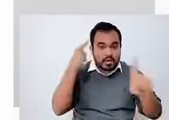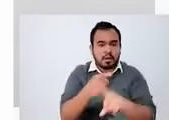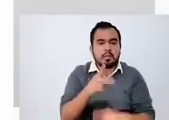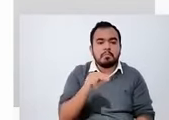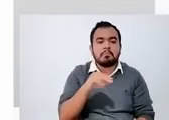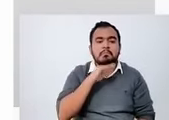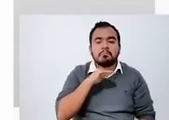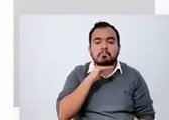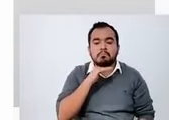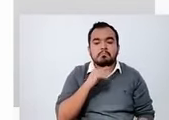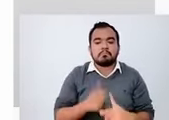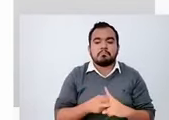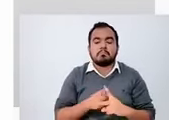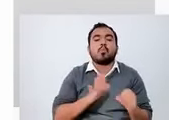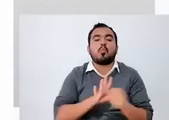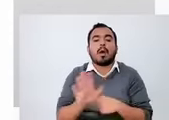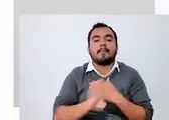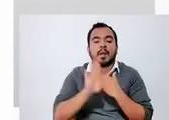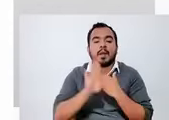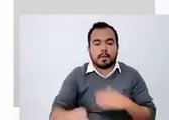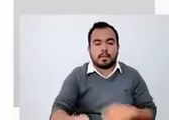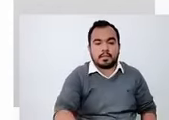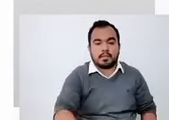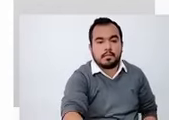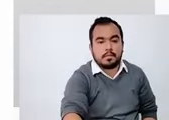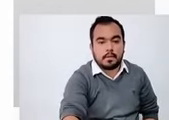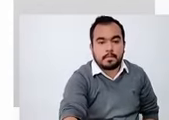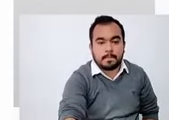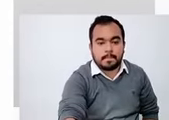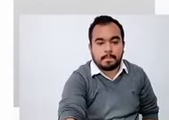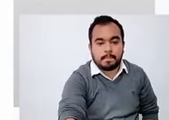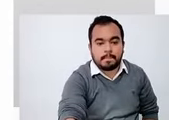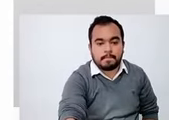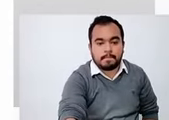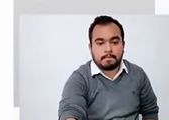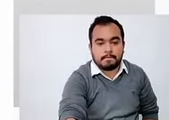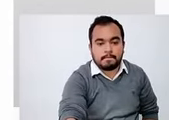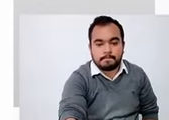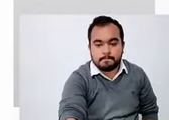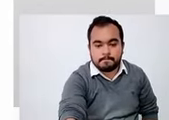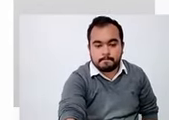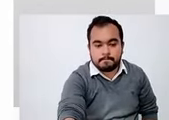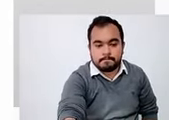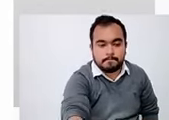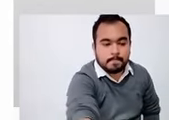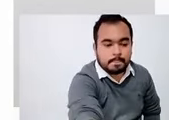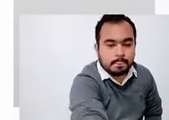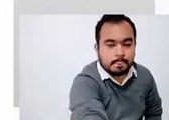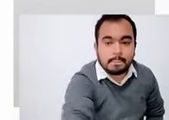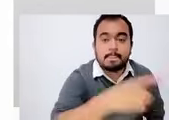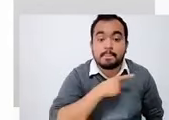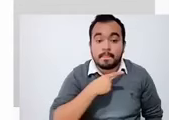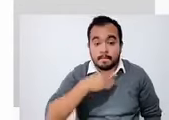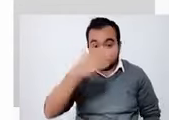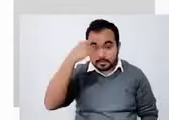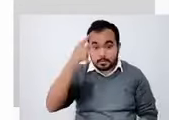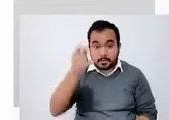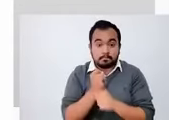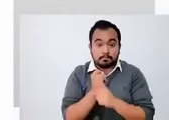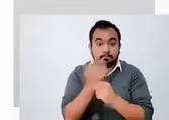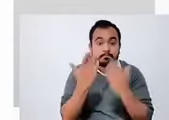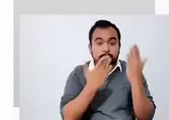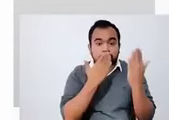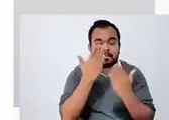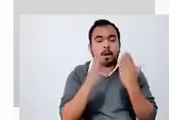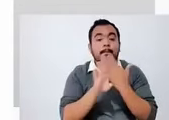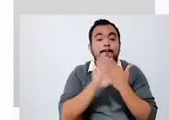función preventiva. Hay que decir que los estudios siempre de prevención de la delincuencia